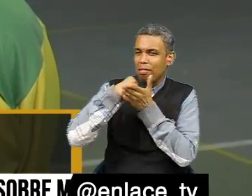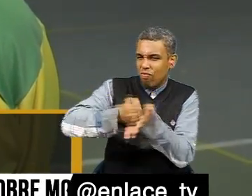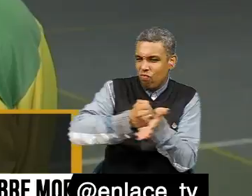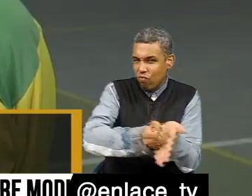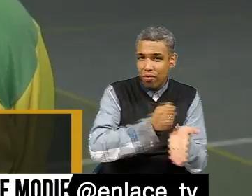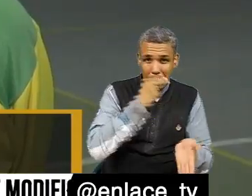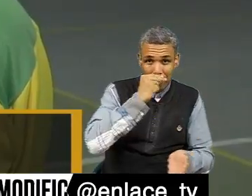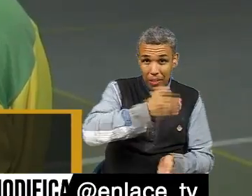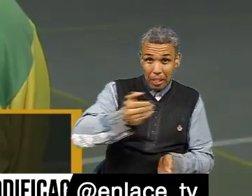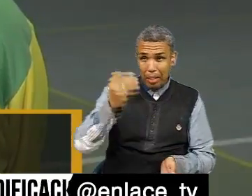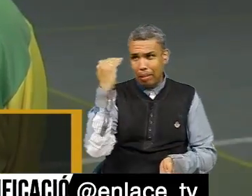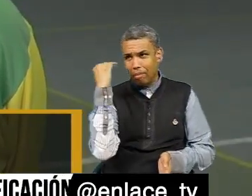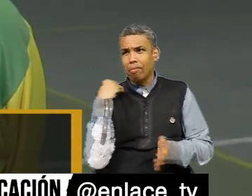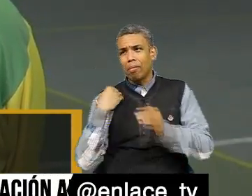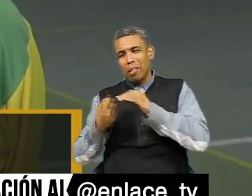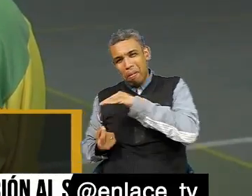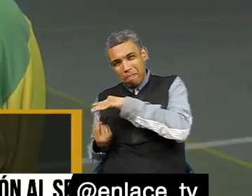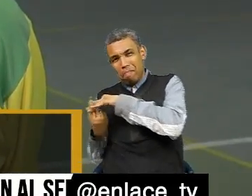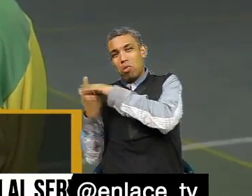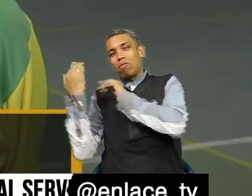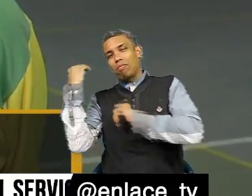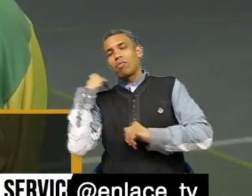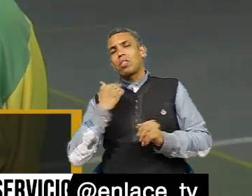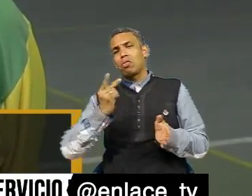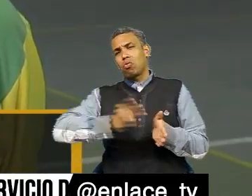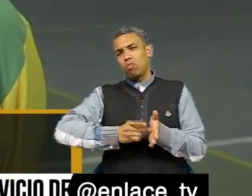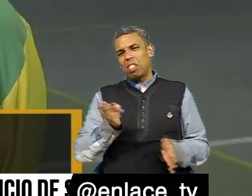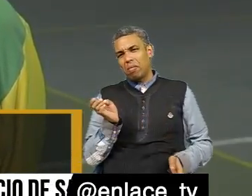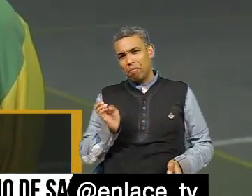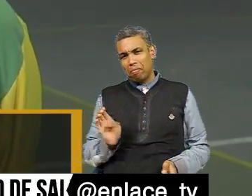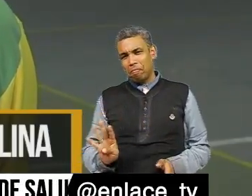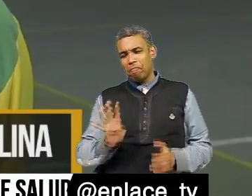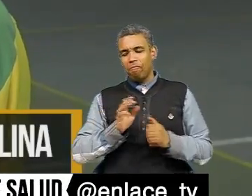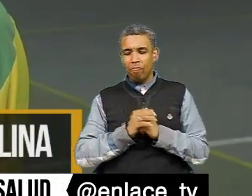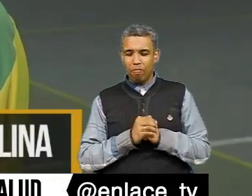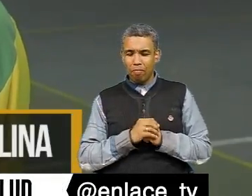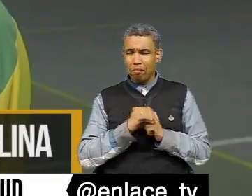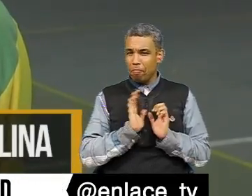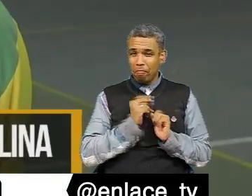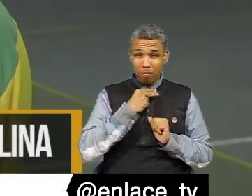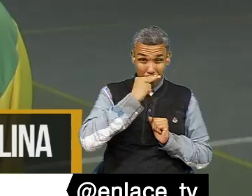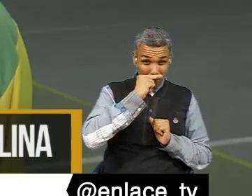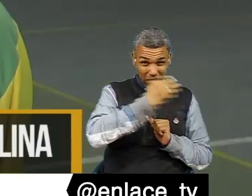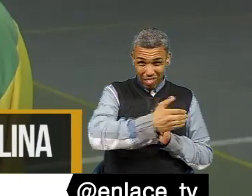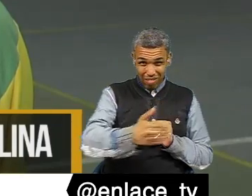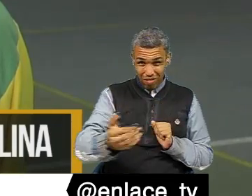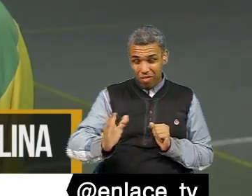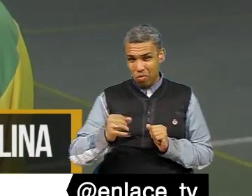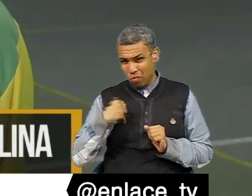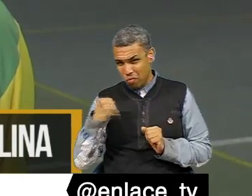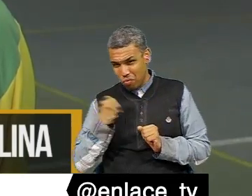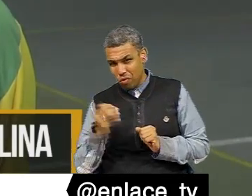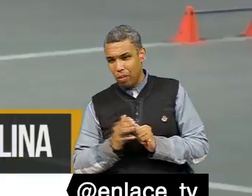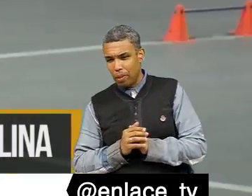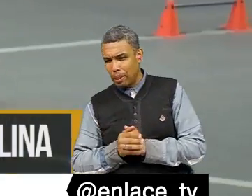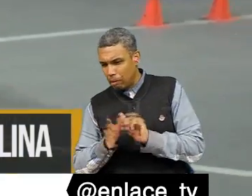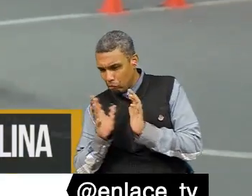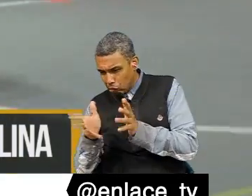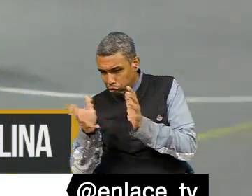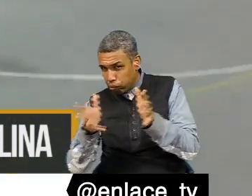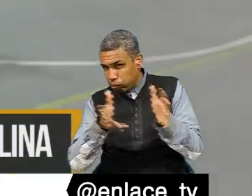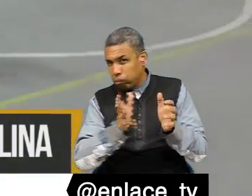de deportistas de temprana edades. De ahí ya se inician los diferentes procesos